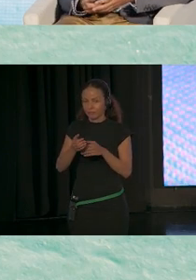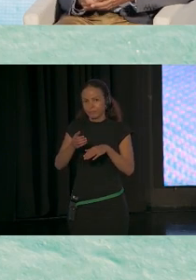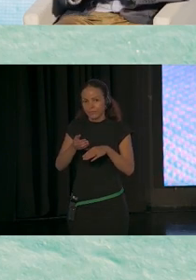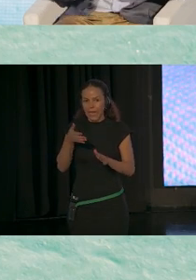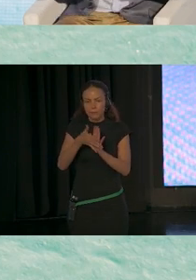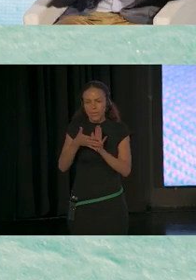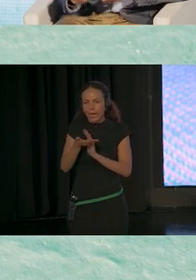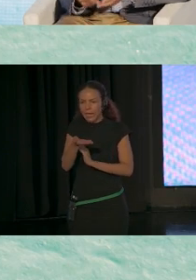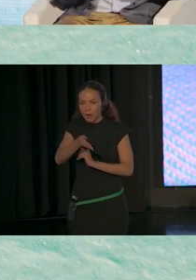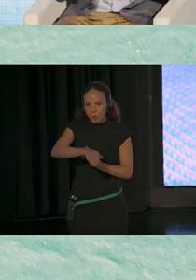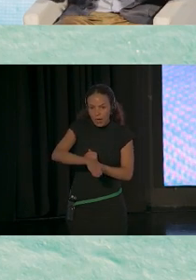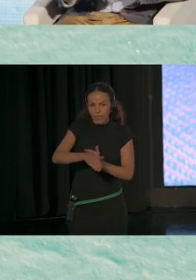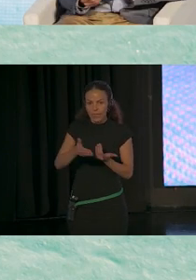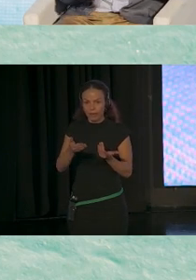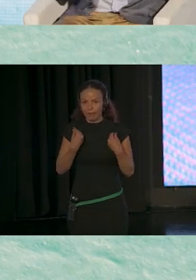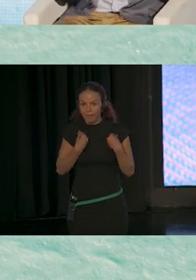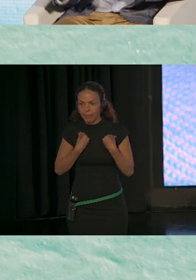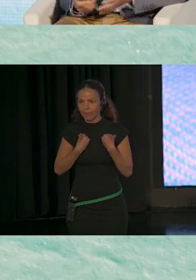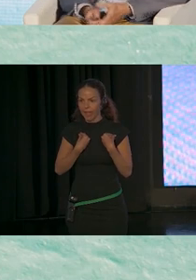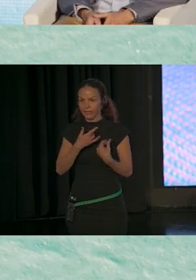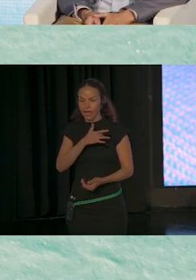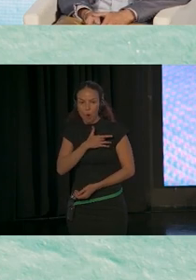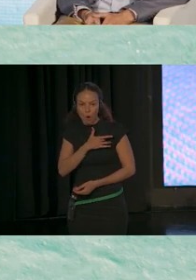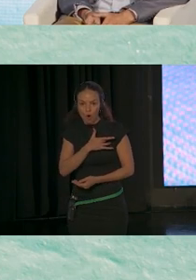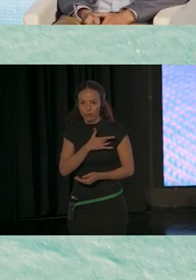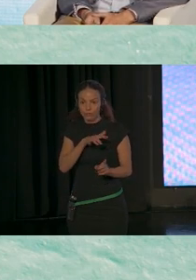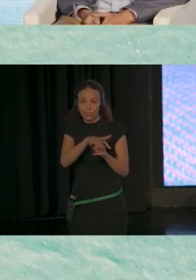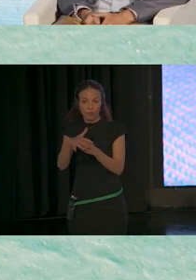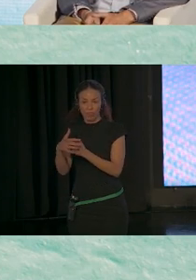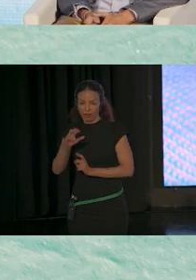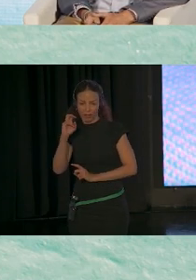muerte, las vivencias, el amor, lo que pasaba, etc.